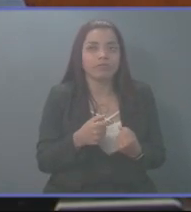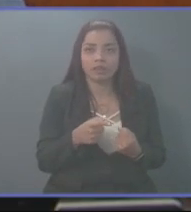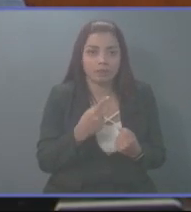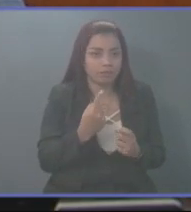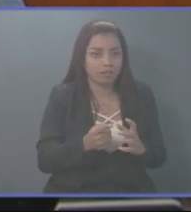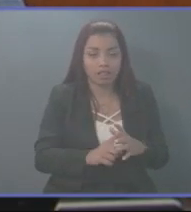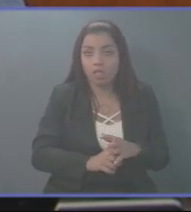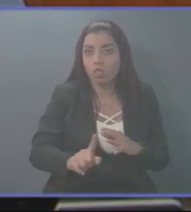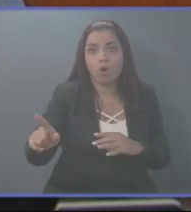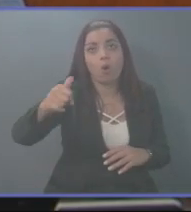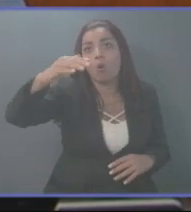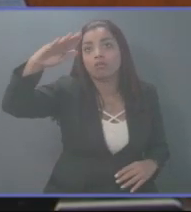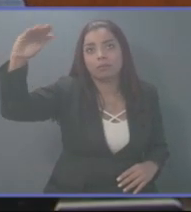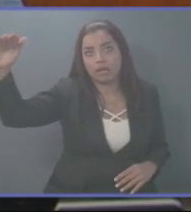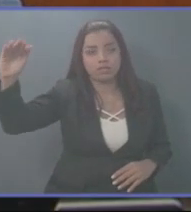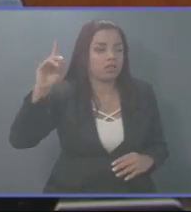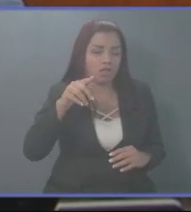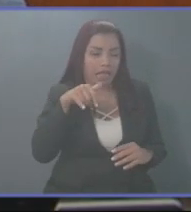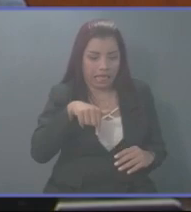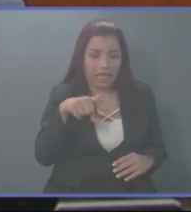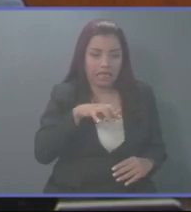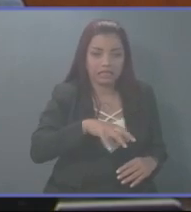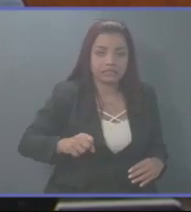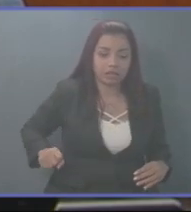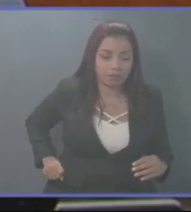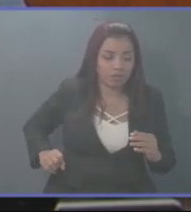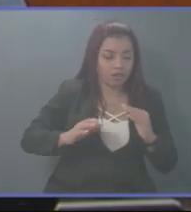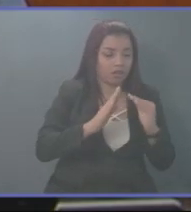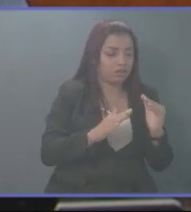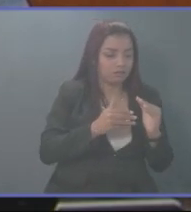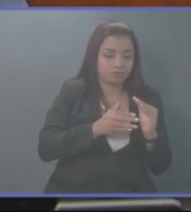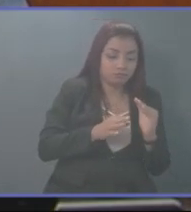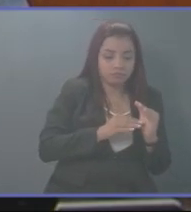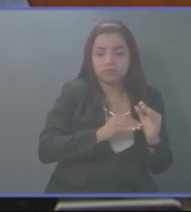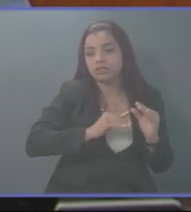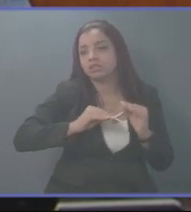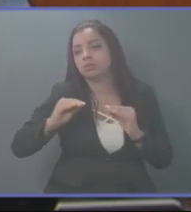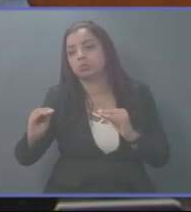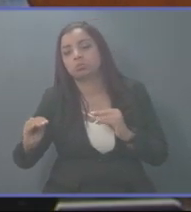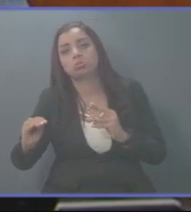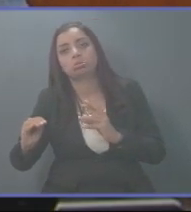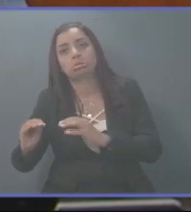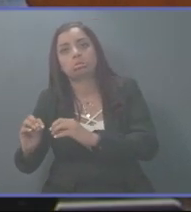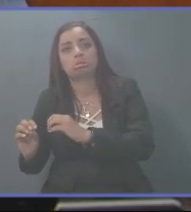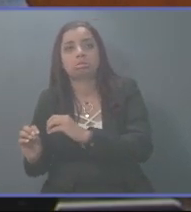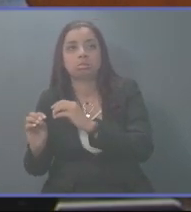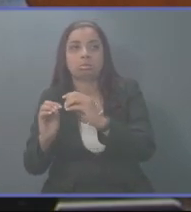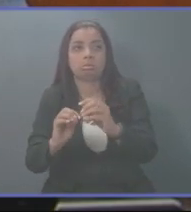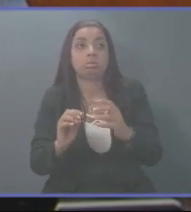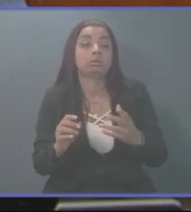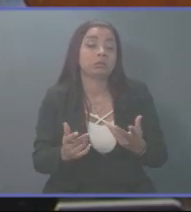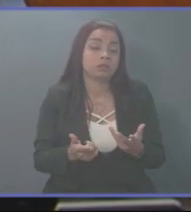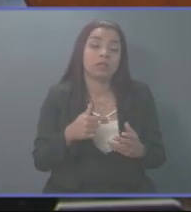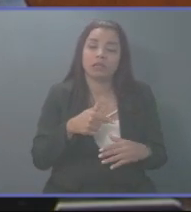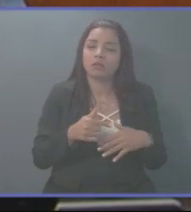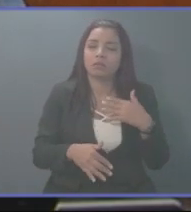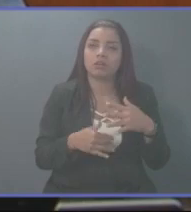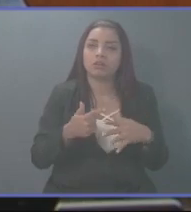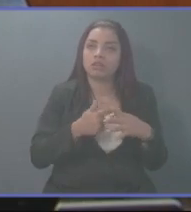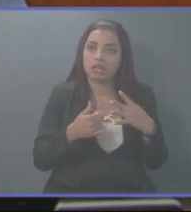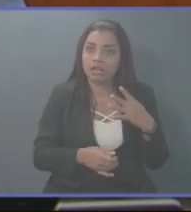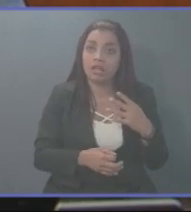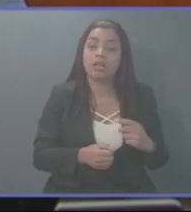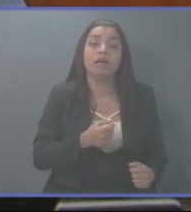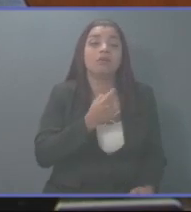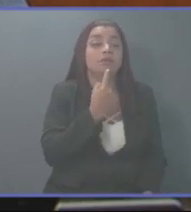frontera estatal internacionalmente reconocida. En el curso de esta ley podrán denominarse también como